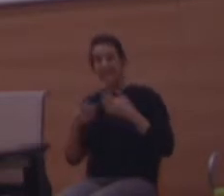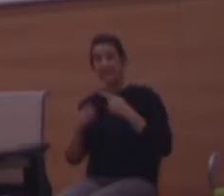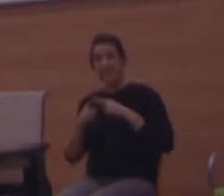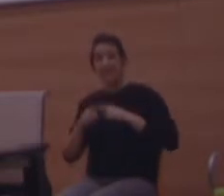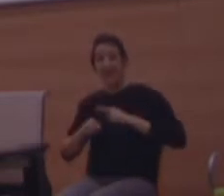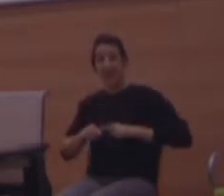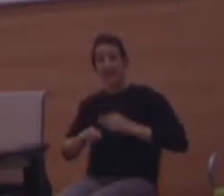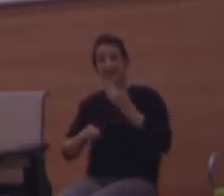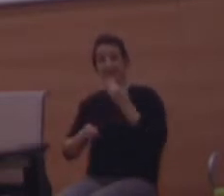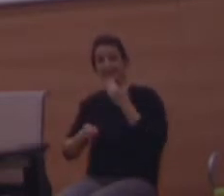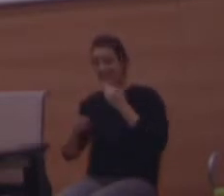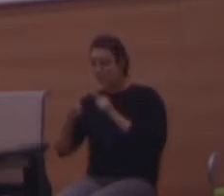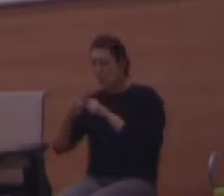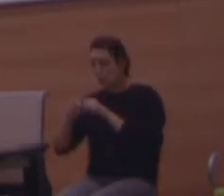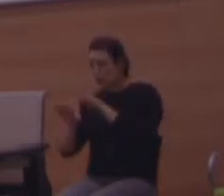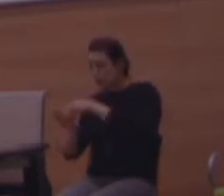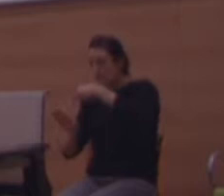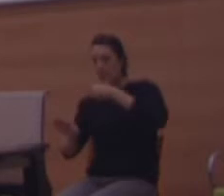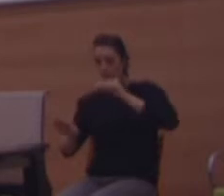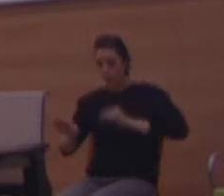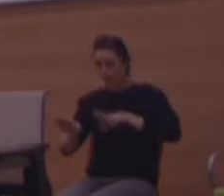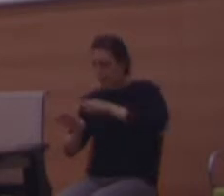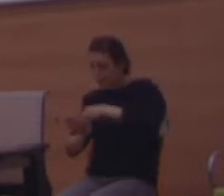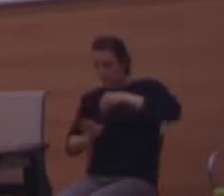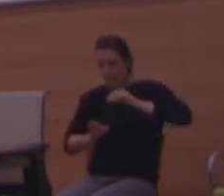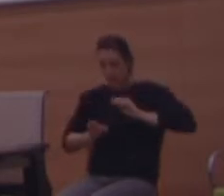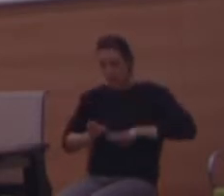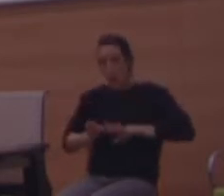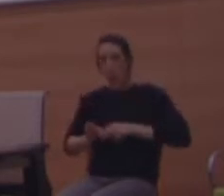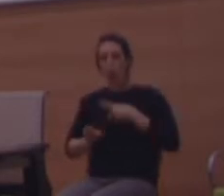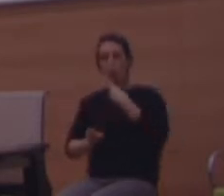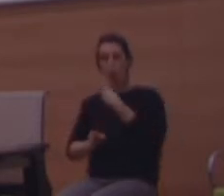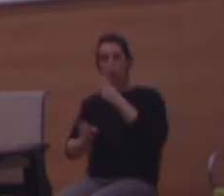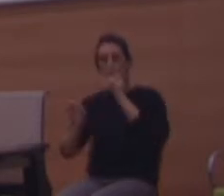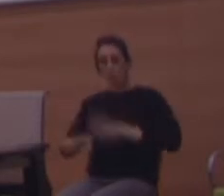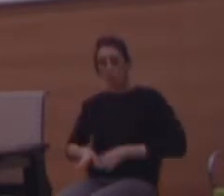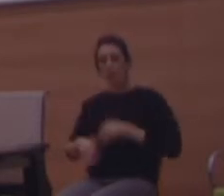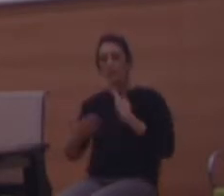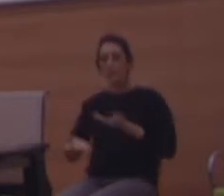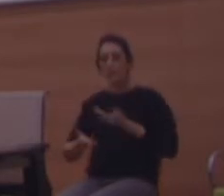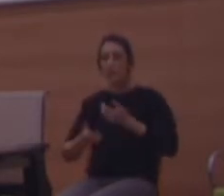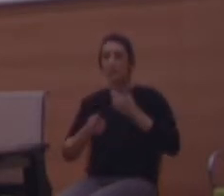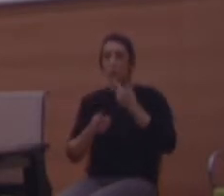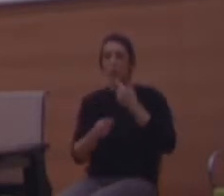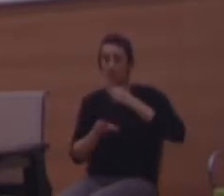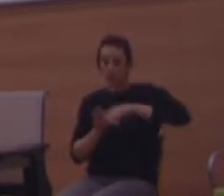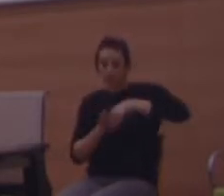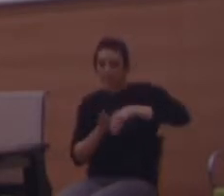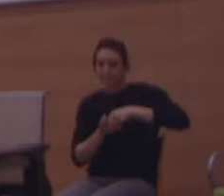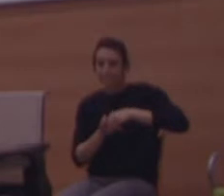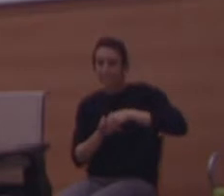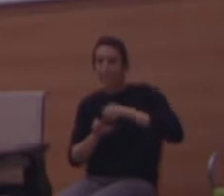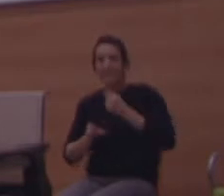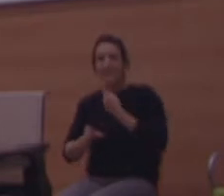proporción, endurecen sin tener que utilizar ninguna sustancia catalizadora, que ahora veremos cómo en una tipo masilla tenemos que utilizar